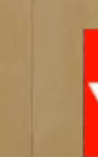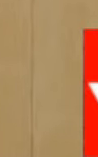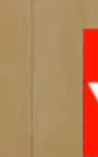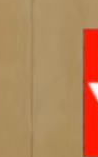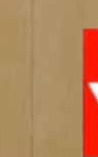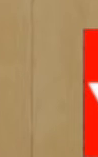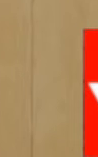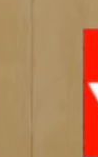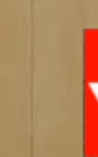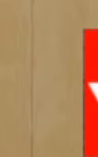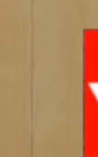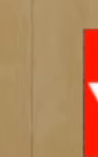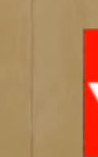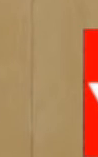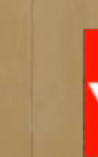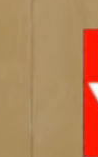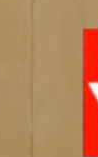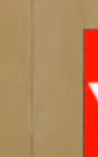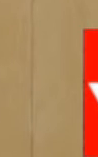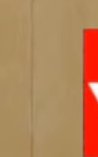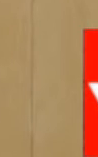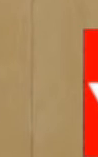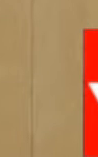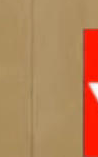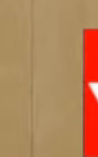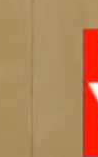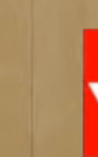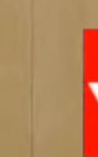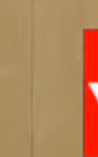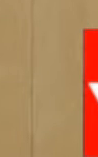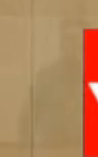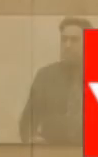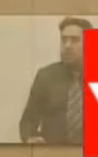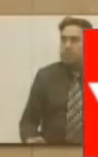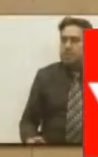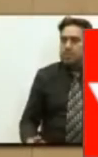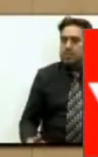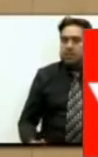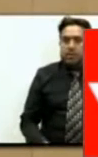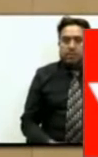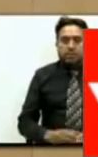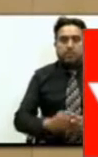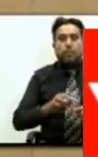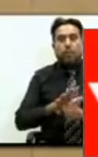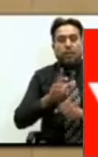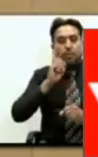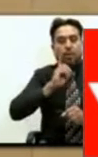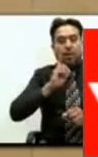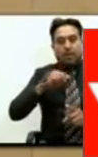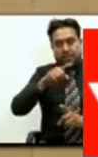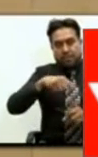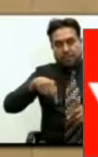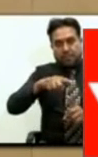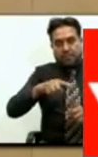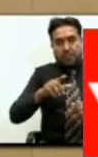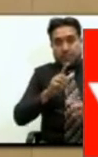que todas las manifestaciones éstas en particular las de las causas de las mujeres son